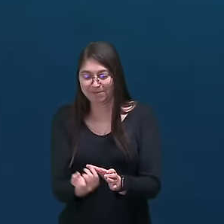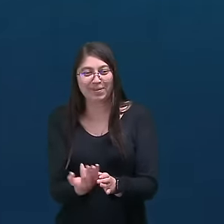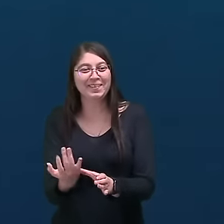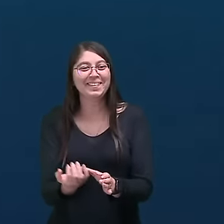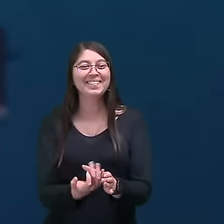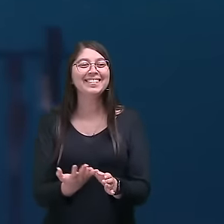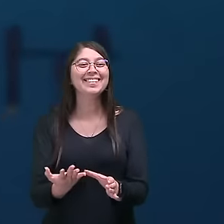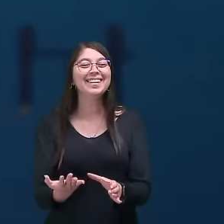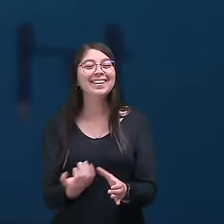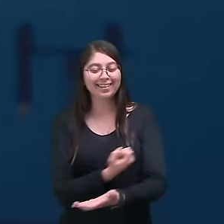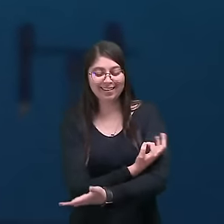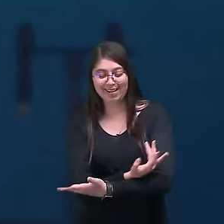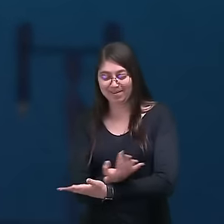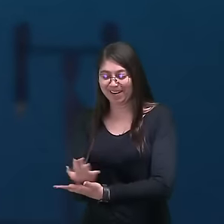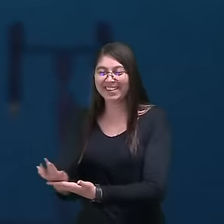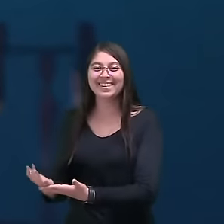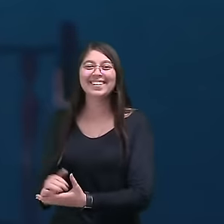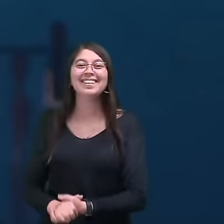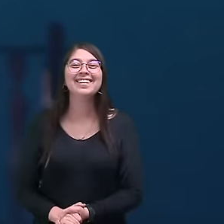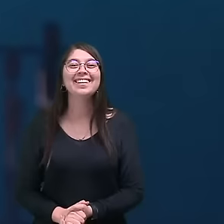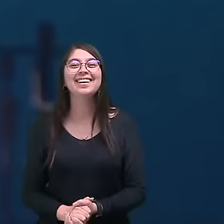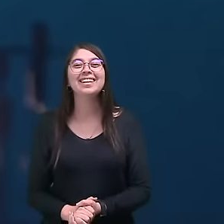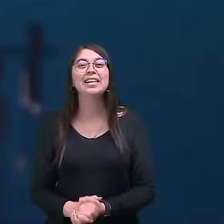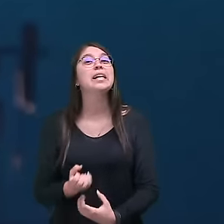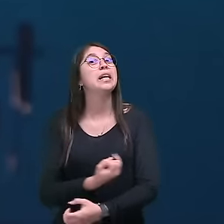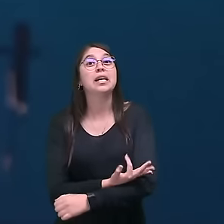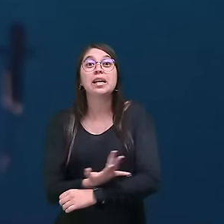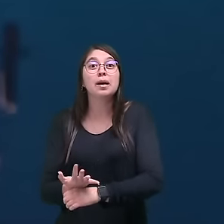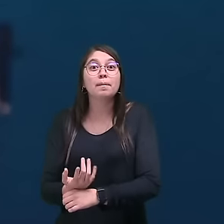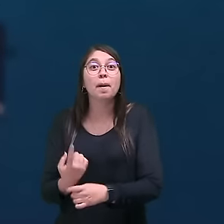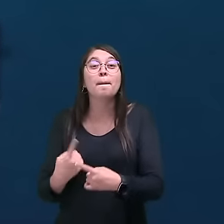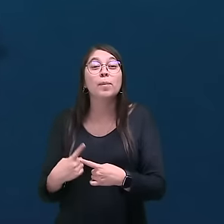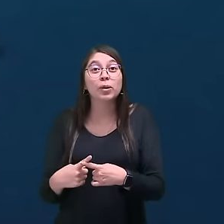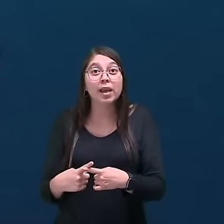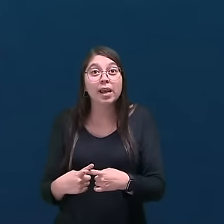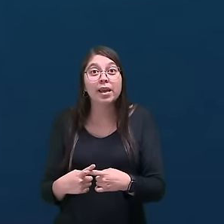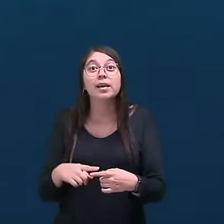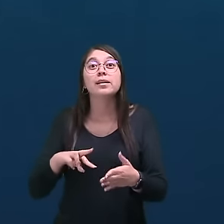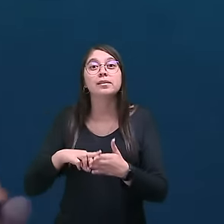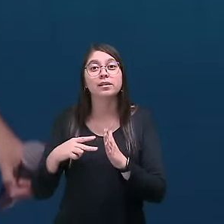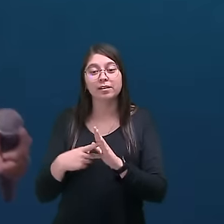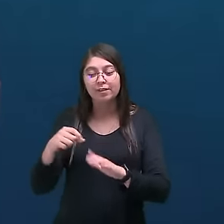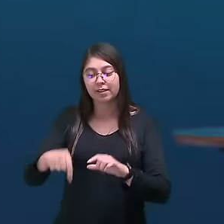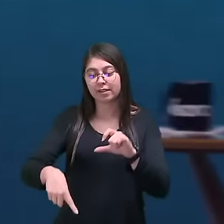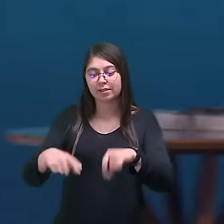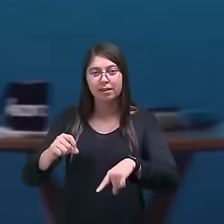¿Alguien plantó? No. ¿Mas cómo te hay grama? Te hay simientes adormecidas.